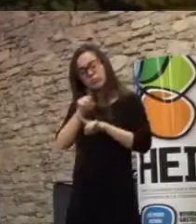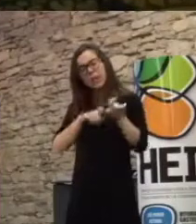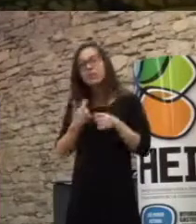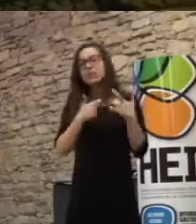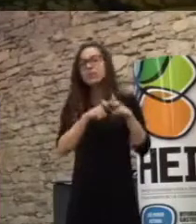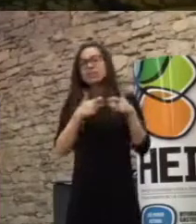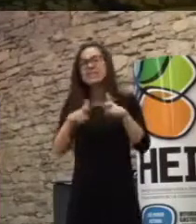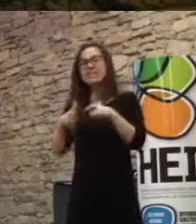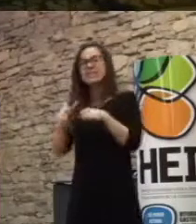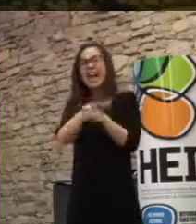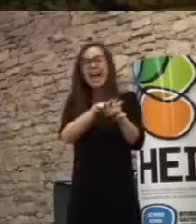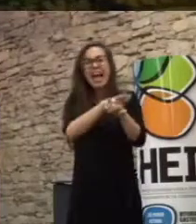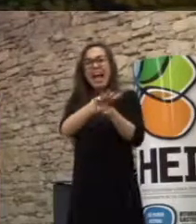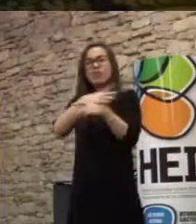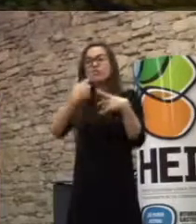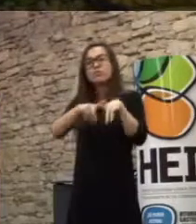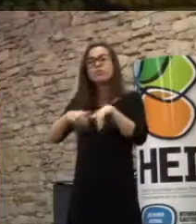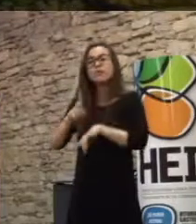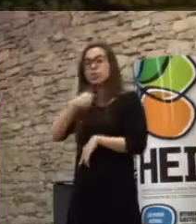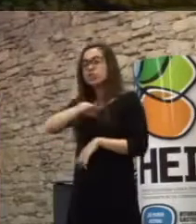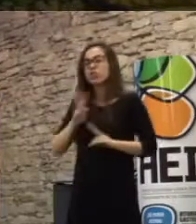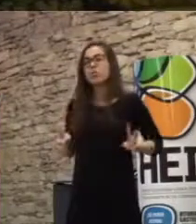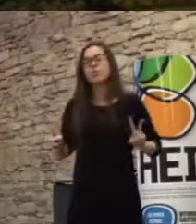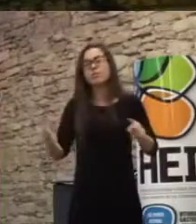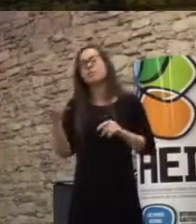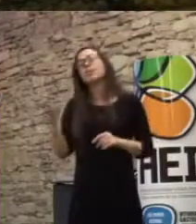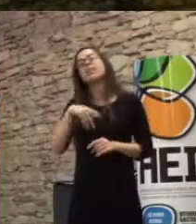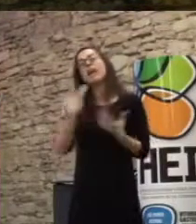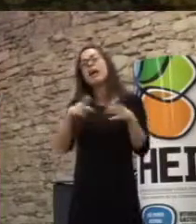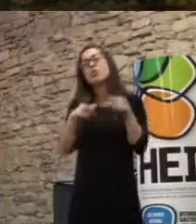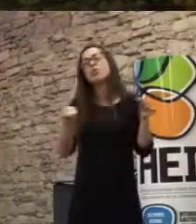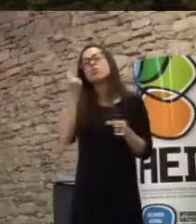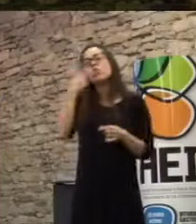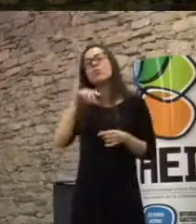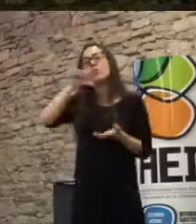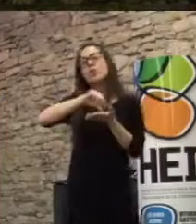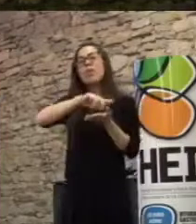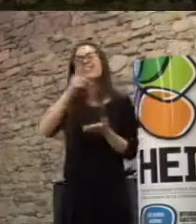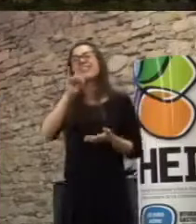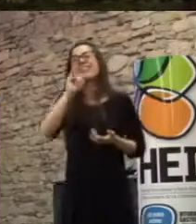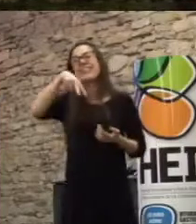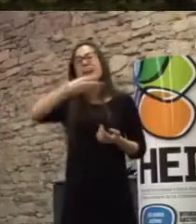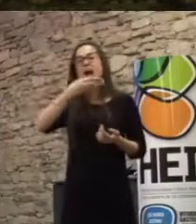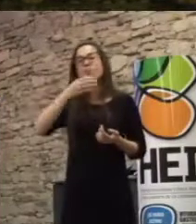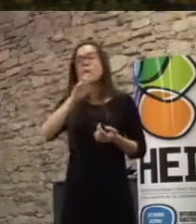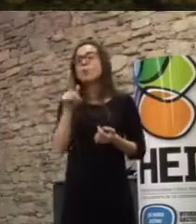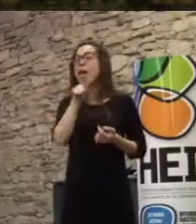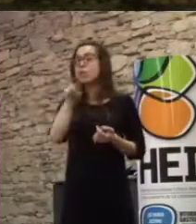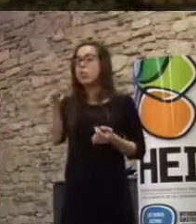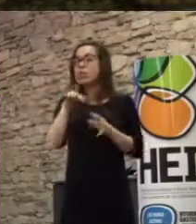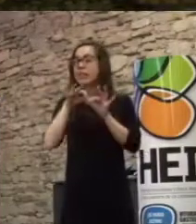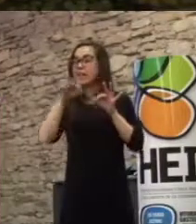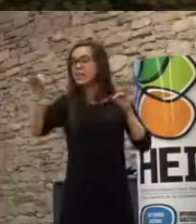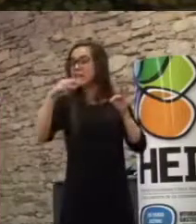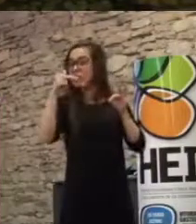las metas haces que hacen que te sientas vivo me dicen japón hay una ciudad que se llama okinawa y hablar de okinawa muy cerquita creo que son a 12 kilómetros hay otra ciudad